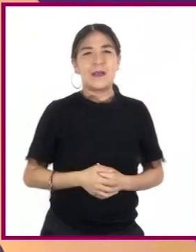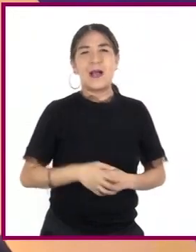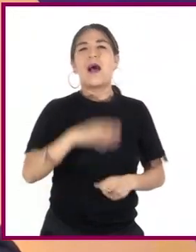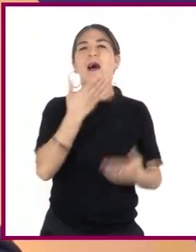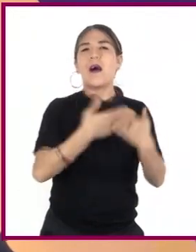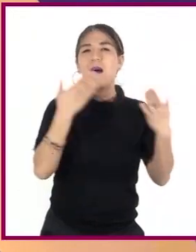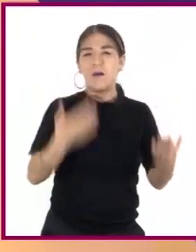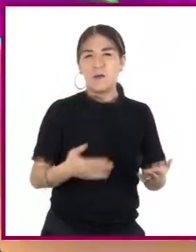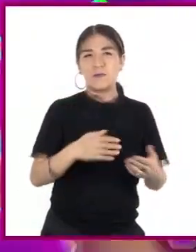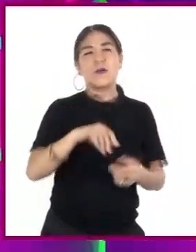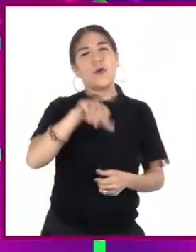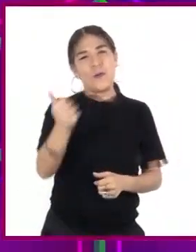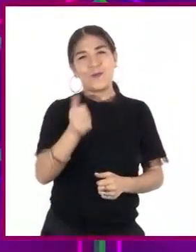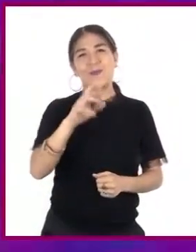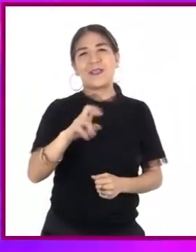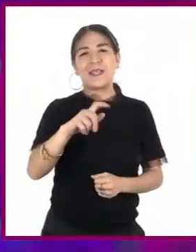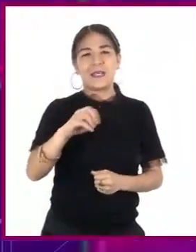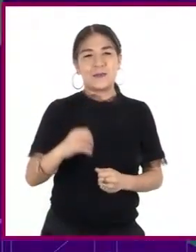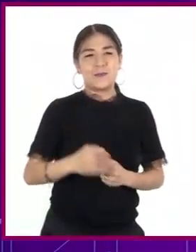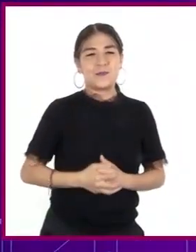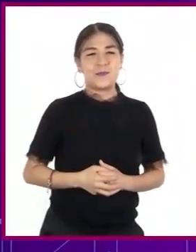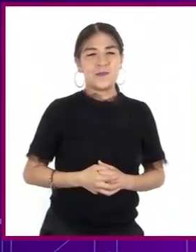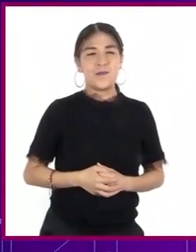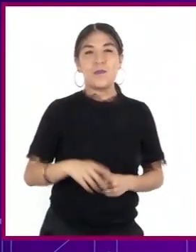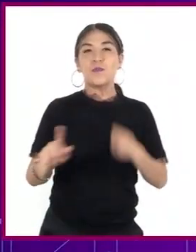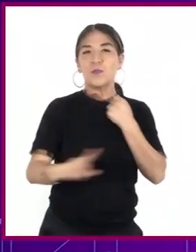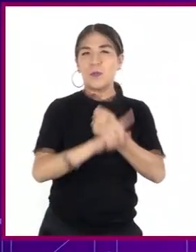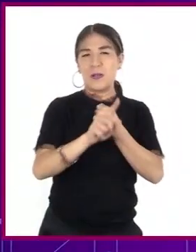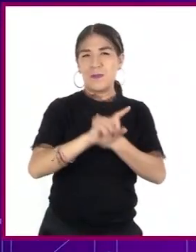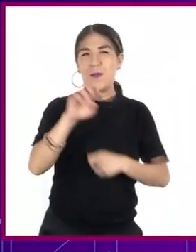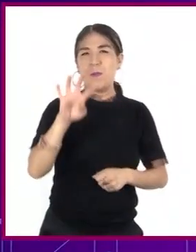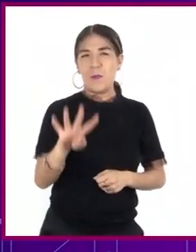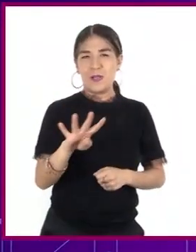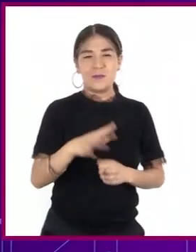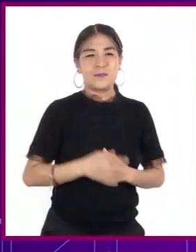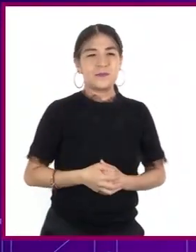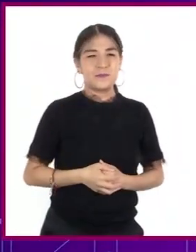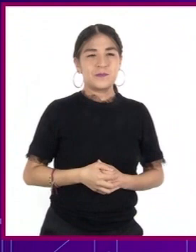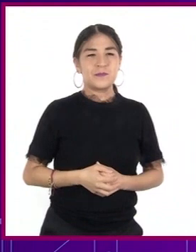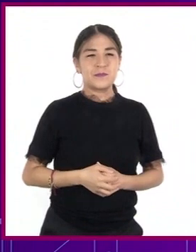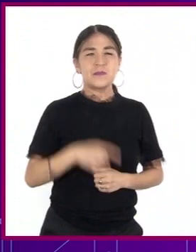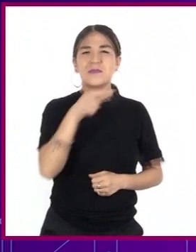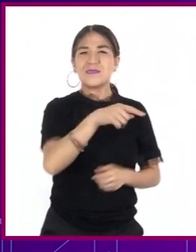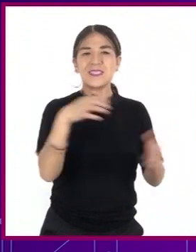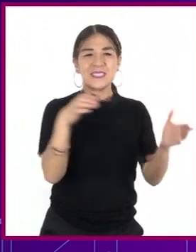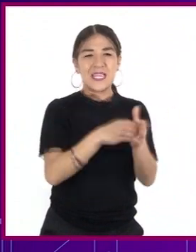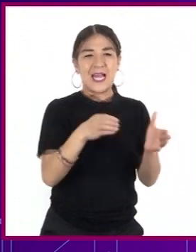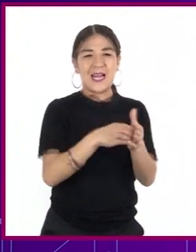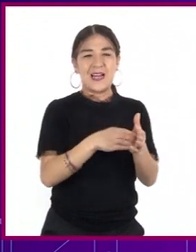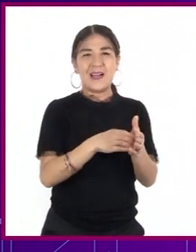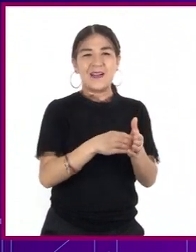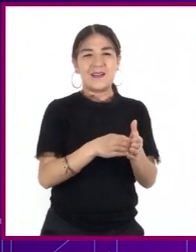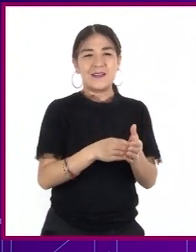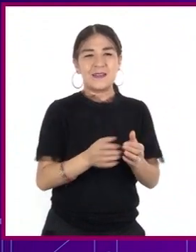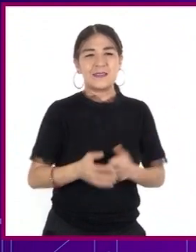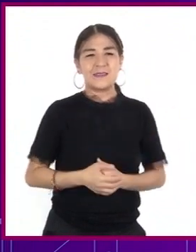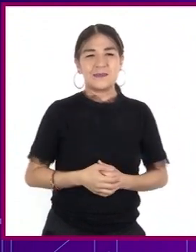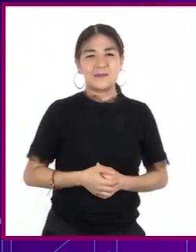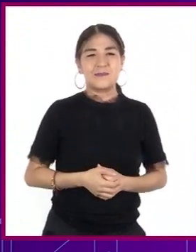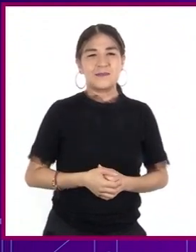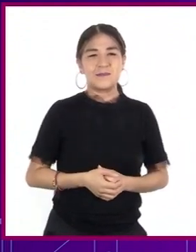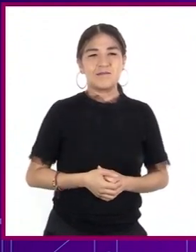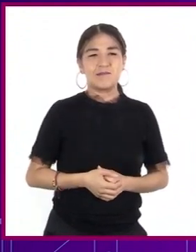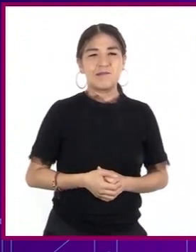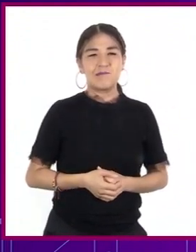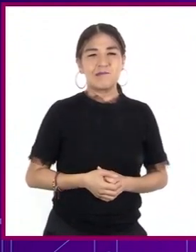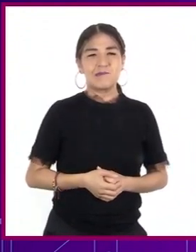pasemos a un nuevo reto. Problema número 4. Una caja de loseta vinílica contiene